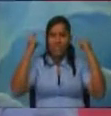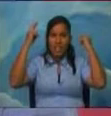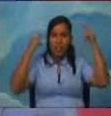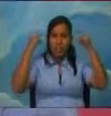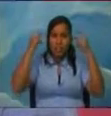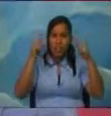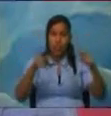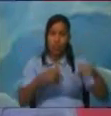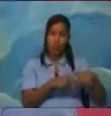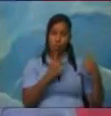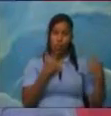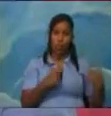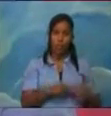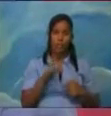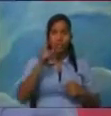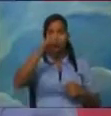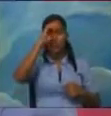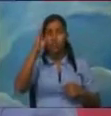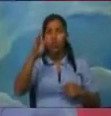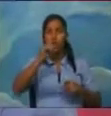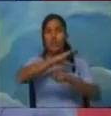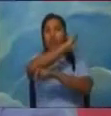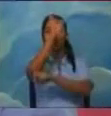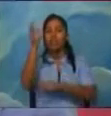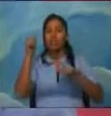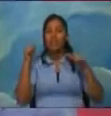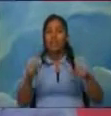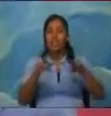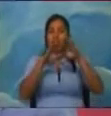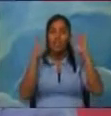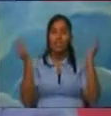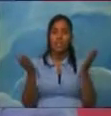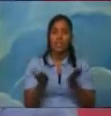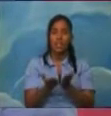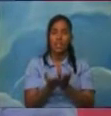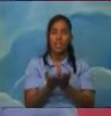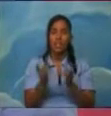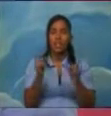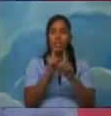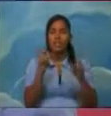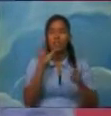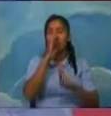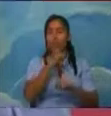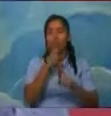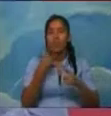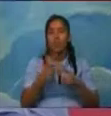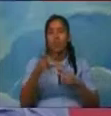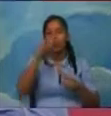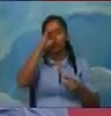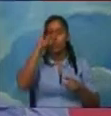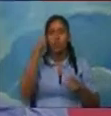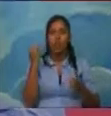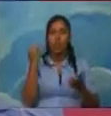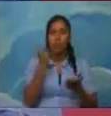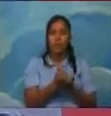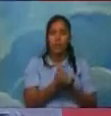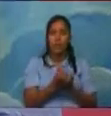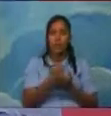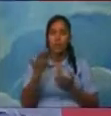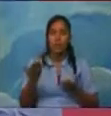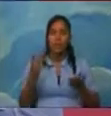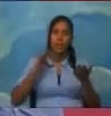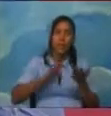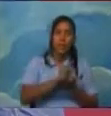que Jehová es Dios arriba en los cielos, abajo en la tierra, y no hay otro. Amén. ¡Qué